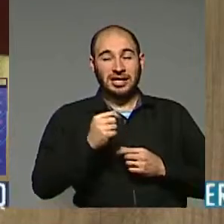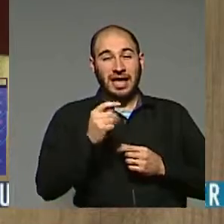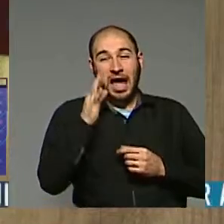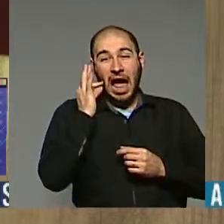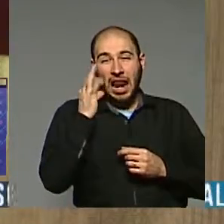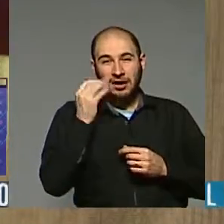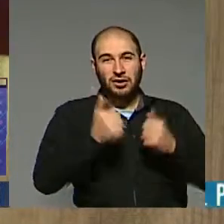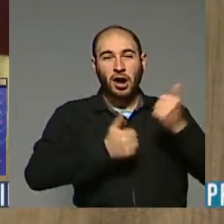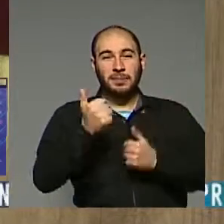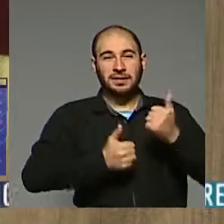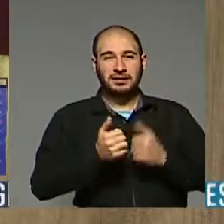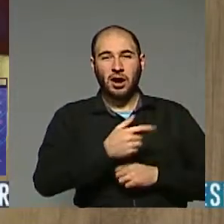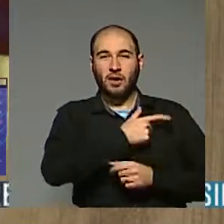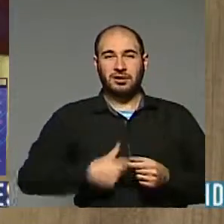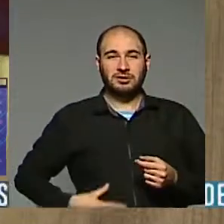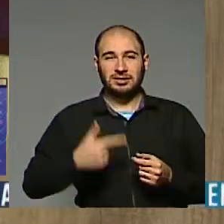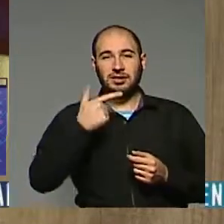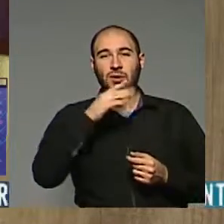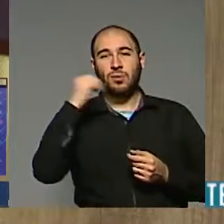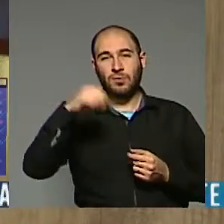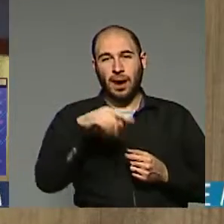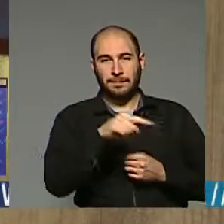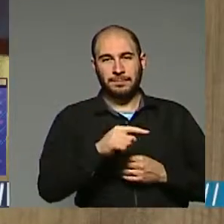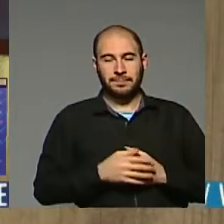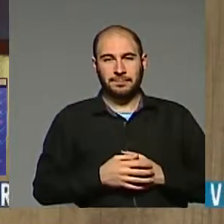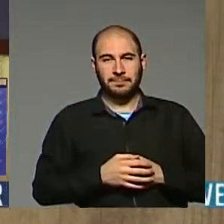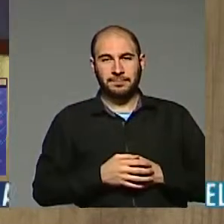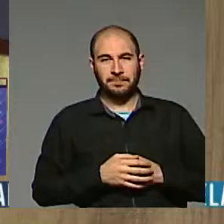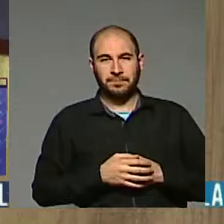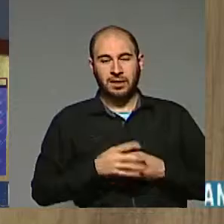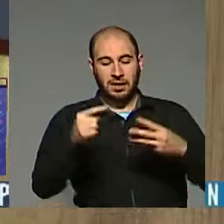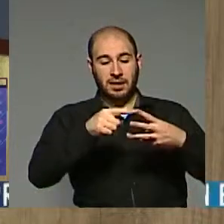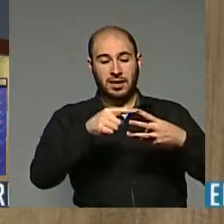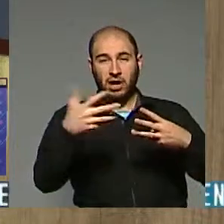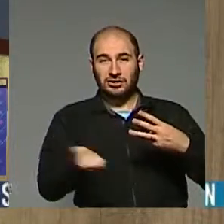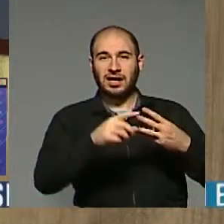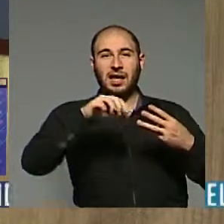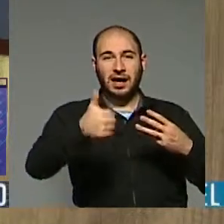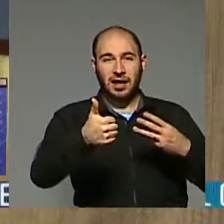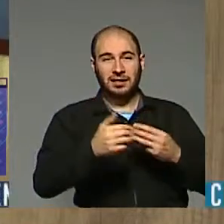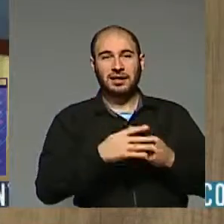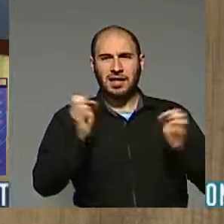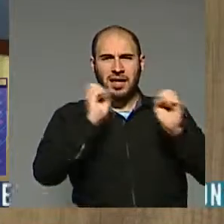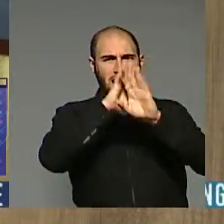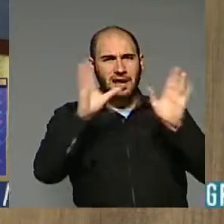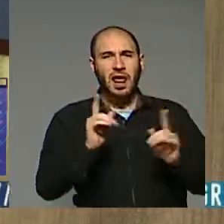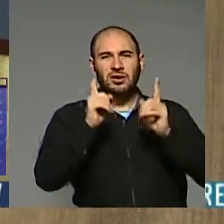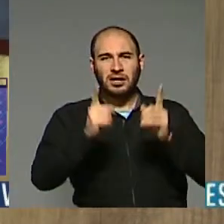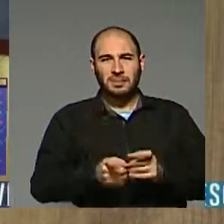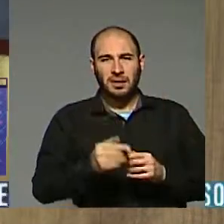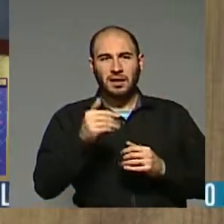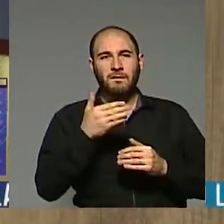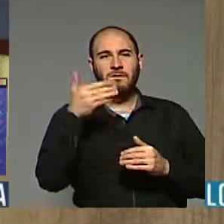menos a disputarle la gobernación a Schiaretti, que alcanzó su triunfo y fue muy claro incluso cuando